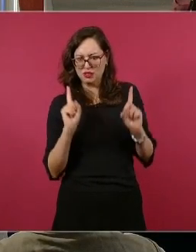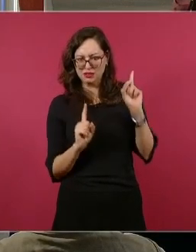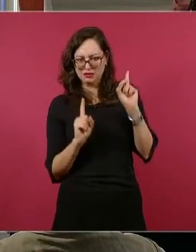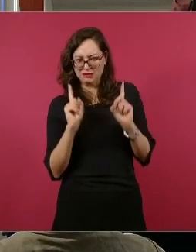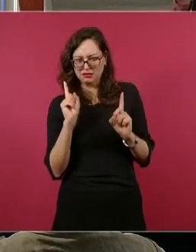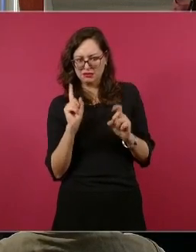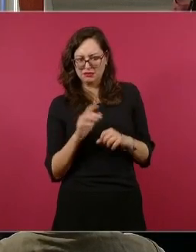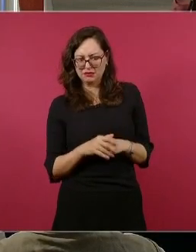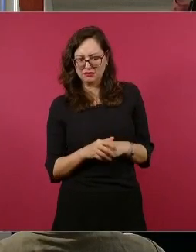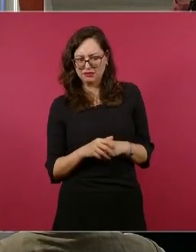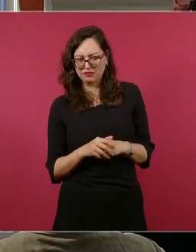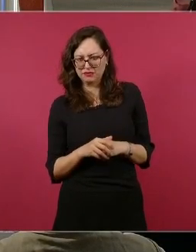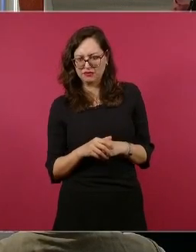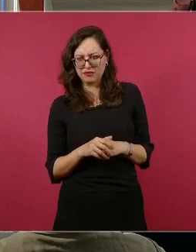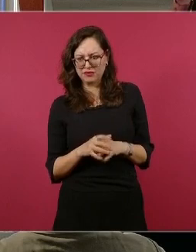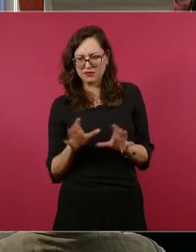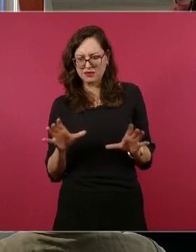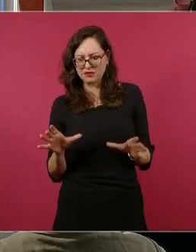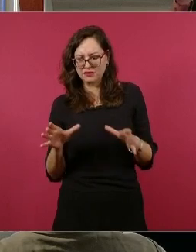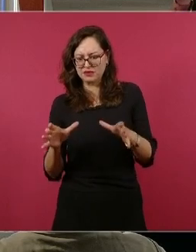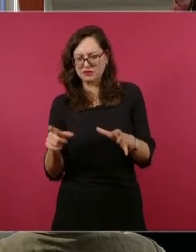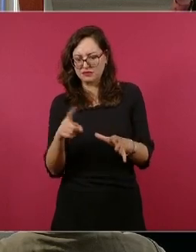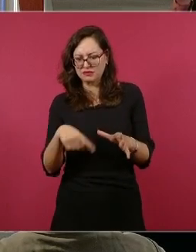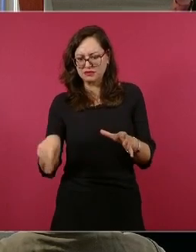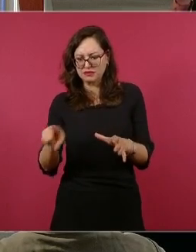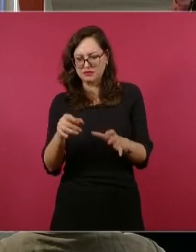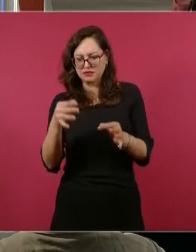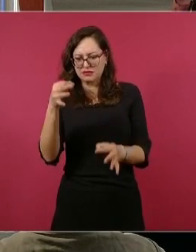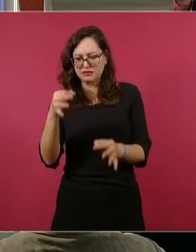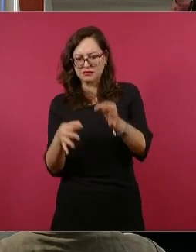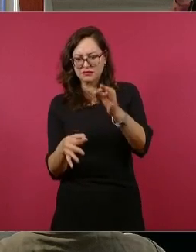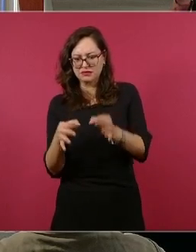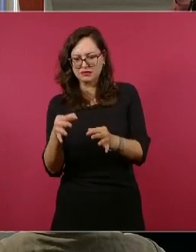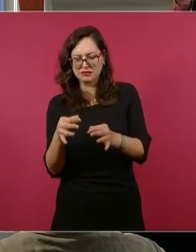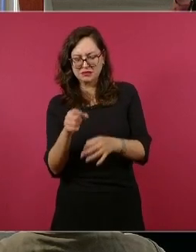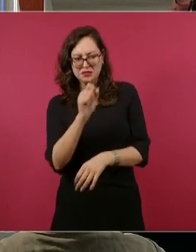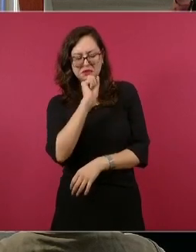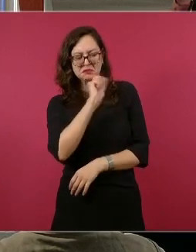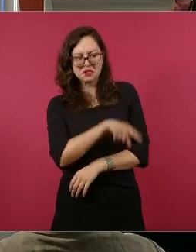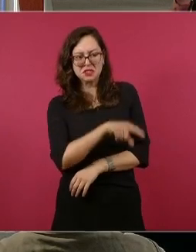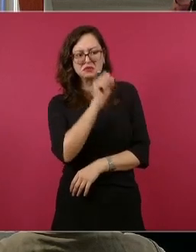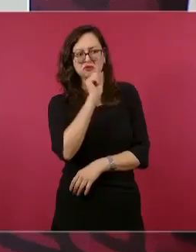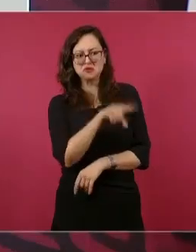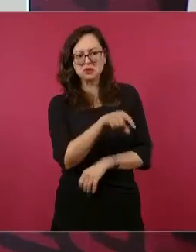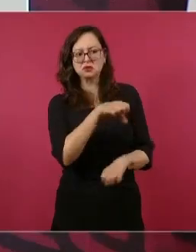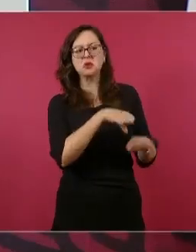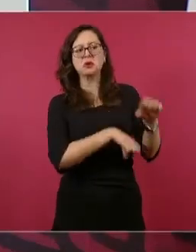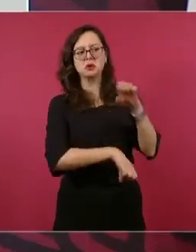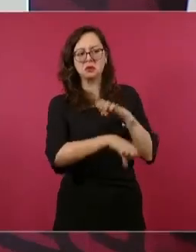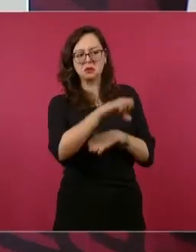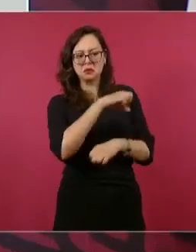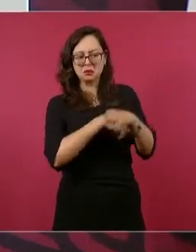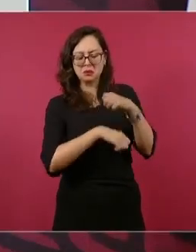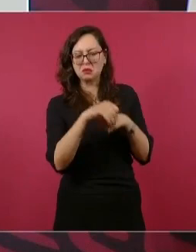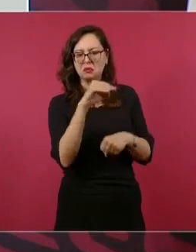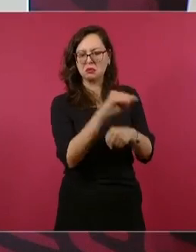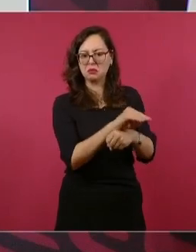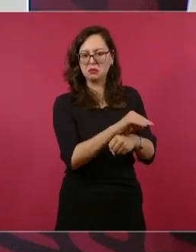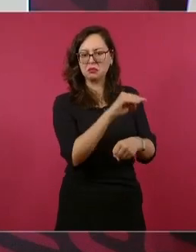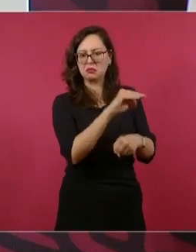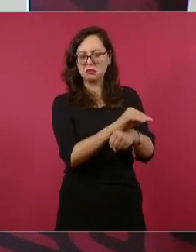porque predominan los monopolios. ¿Y por qué predominan los monopolios? Ah, porque los monopolios